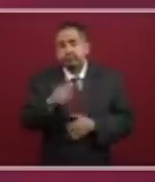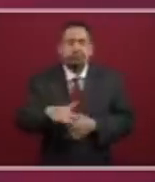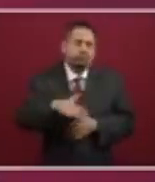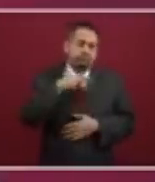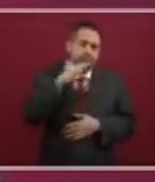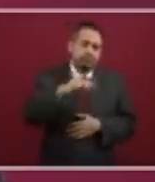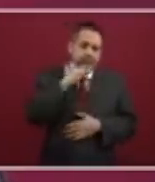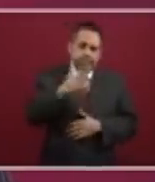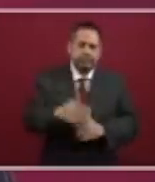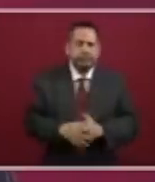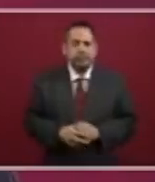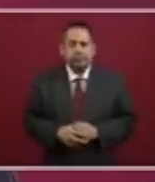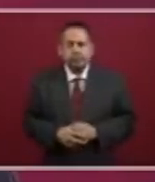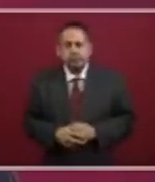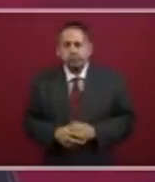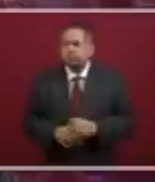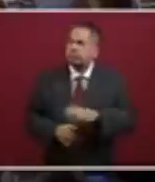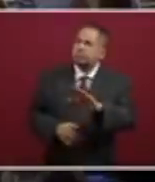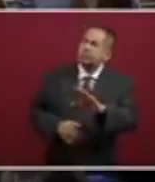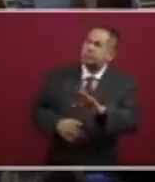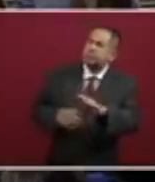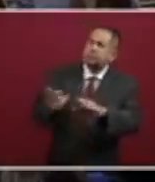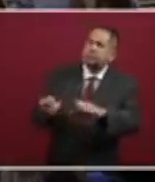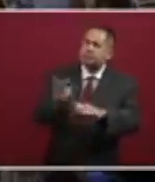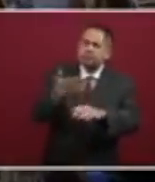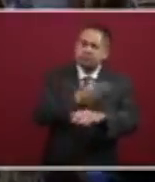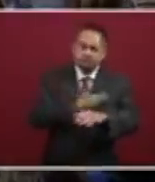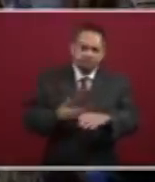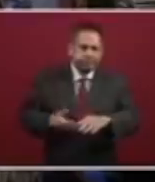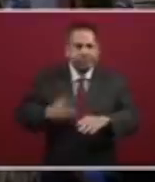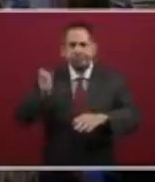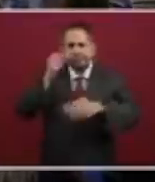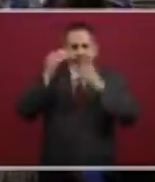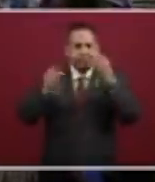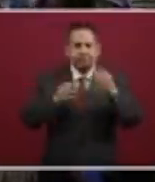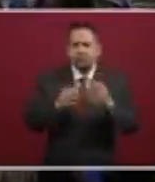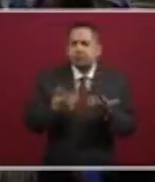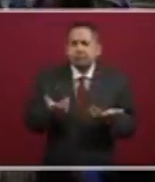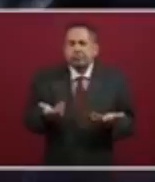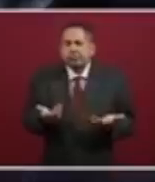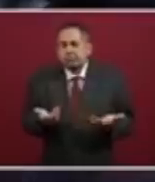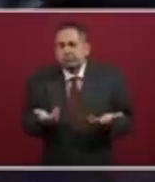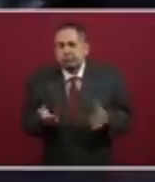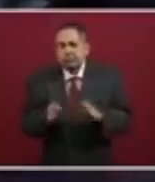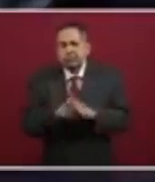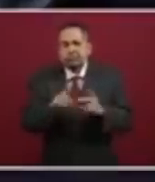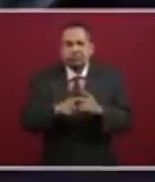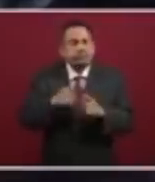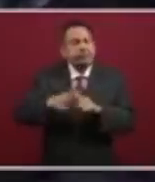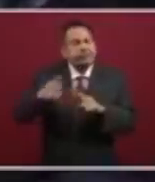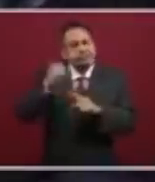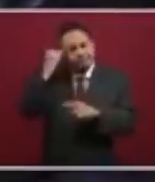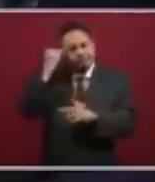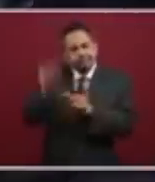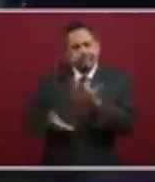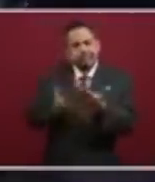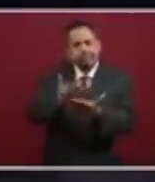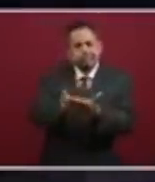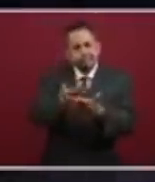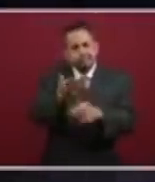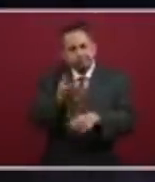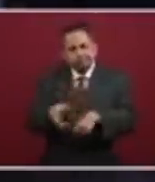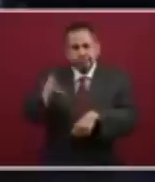medio de todo esto, presidente, y de esta campaña, ¿dónde quedan estas diferentes iniciativas para legalizar el